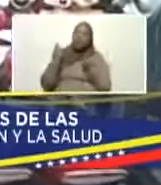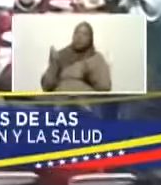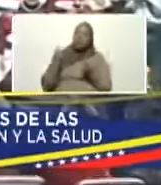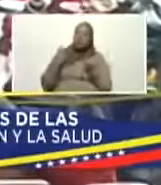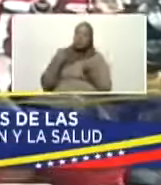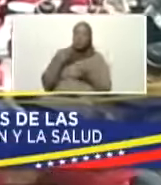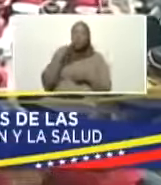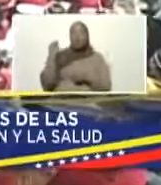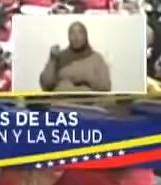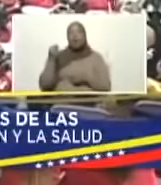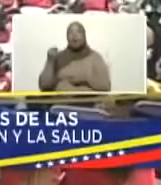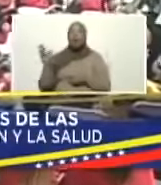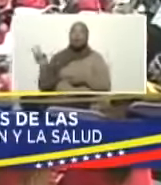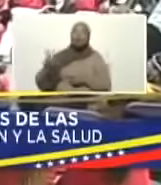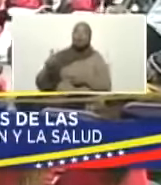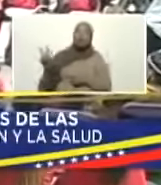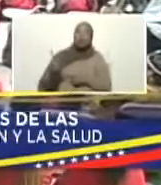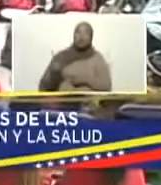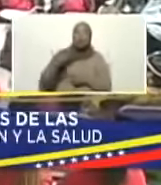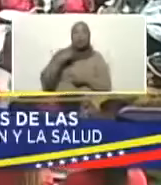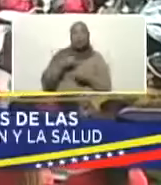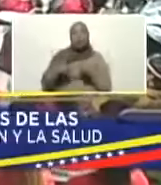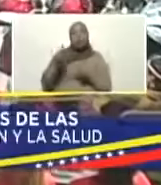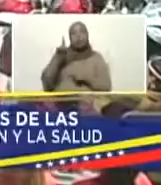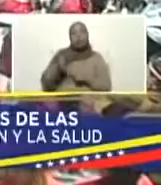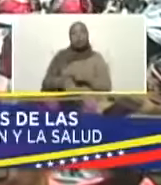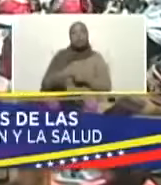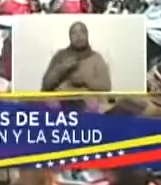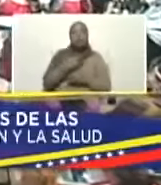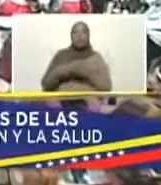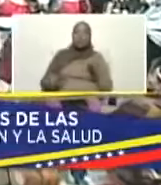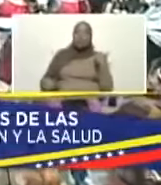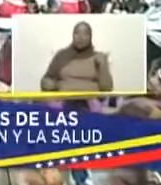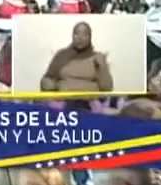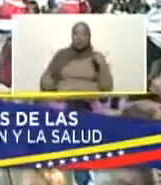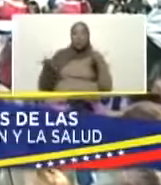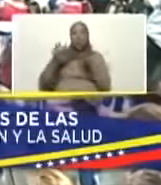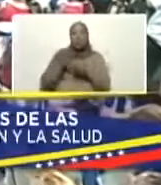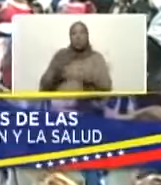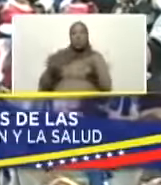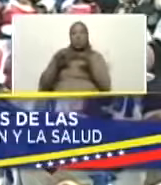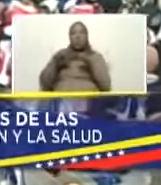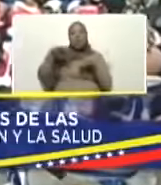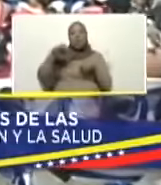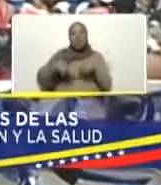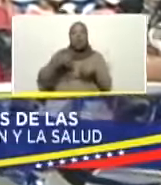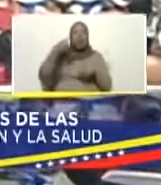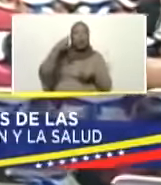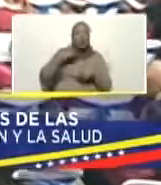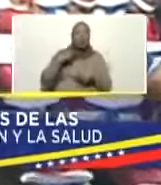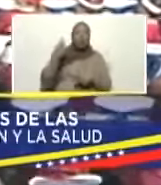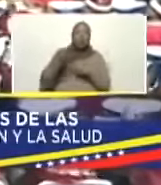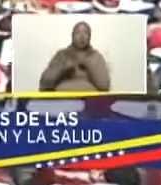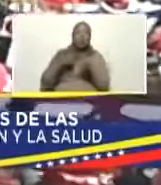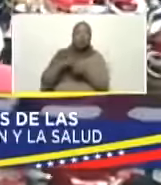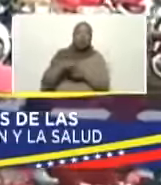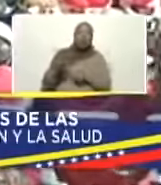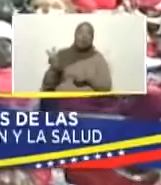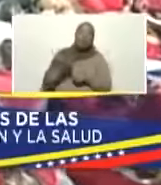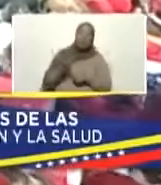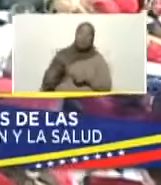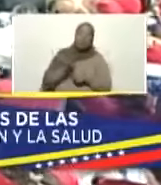de la juventud venezolana. Debo también decirle, presidente, que cuente usted con el Estado Bolivariano del Tamacuro y con